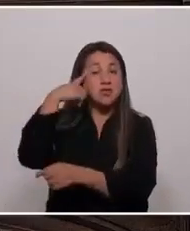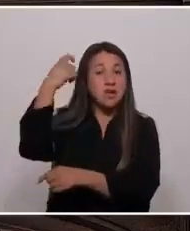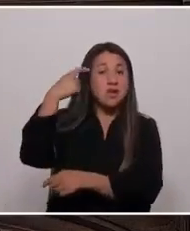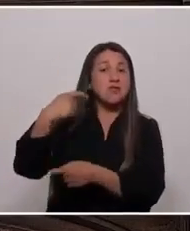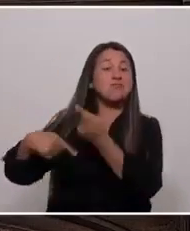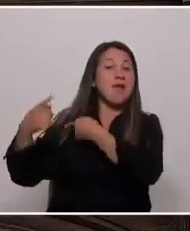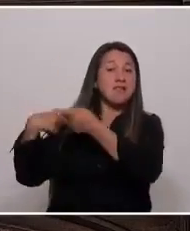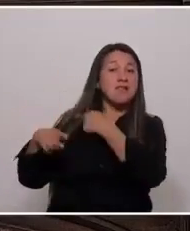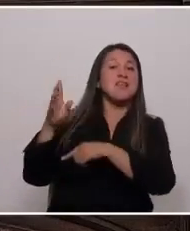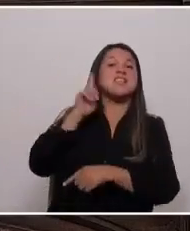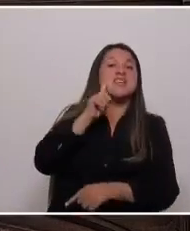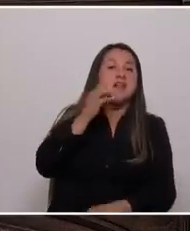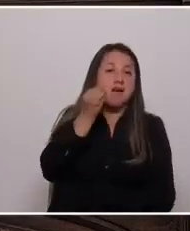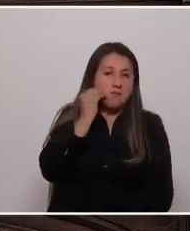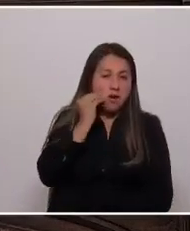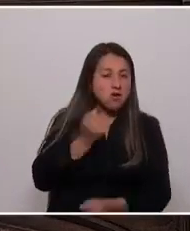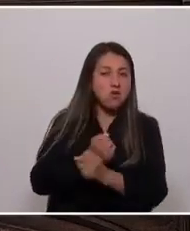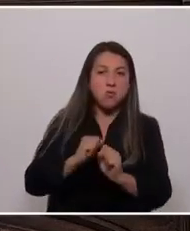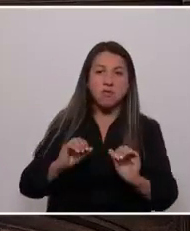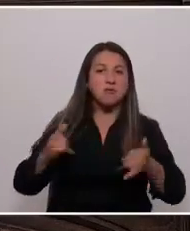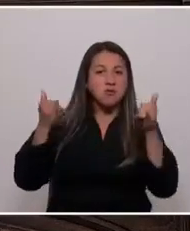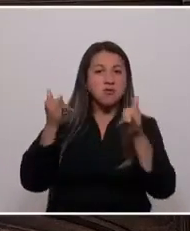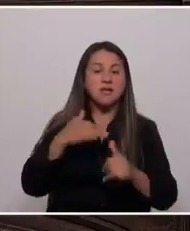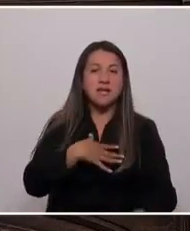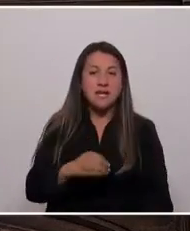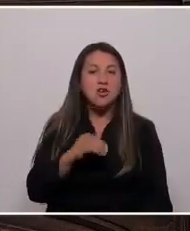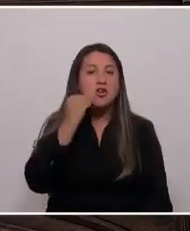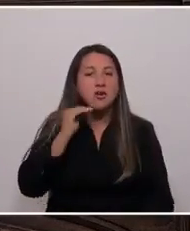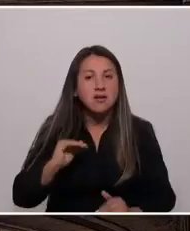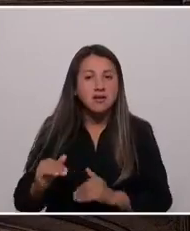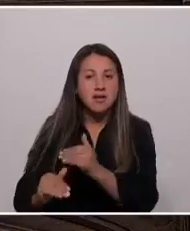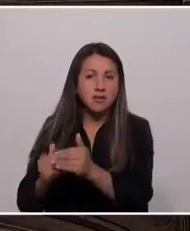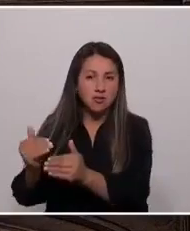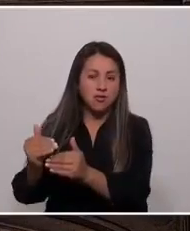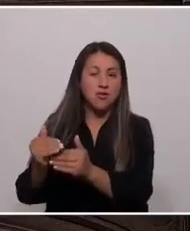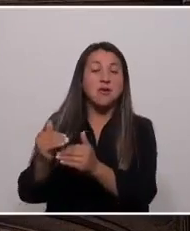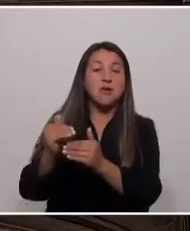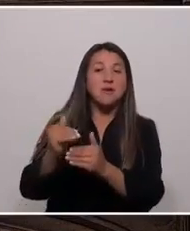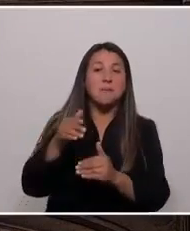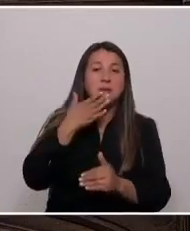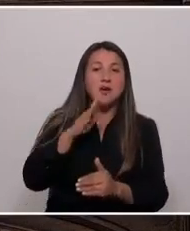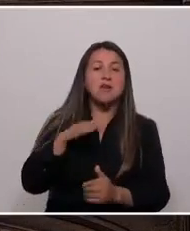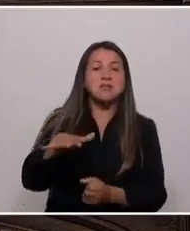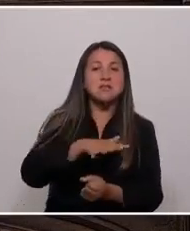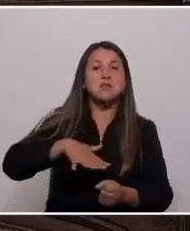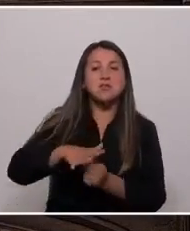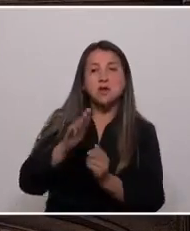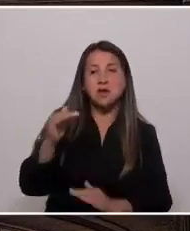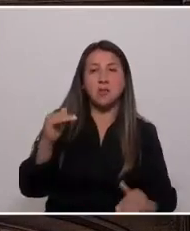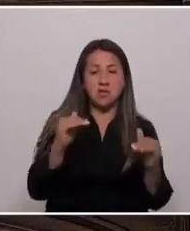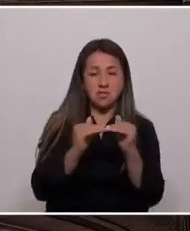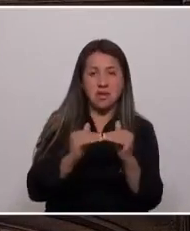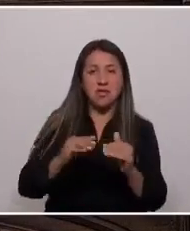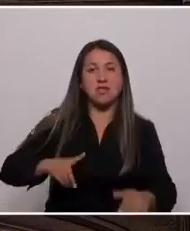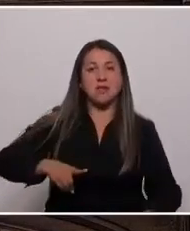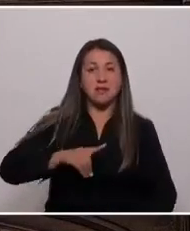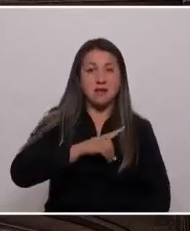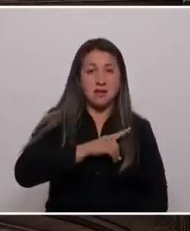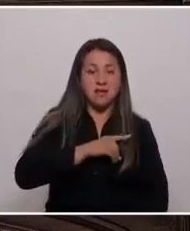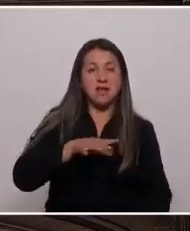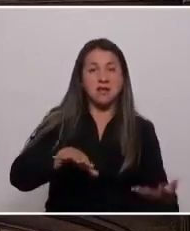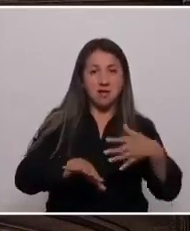disfrutar nuestros hijos y nietos los que sin duda podrán nacer en mejores condiciones de igualdad dignidad e integración